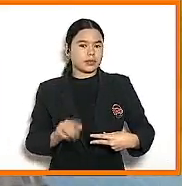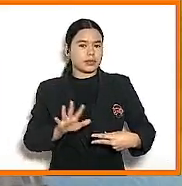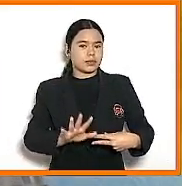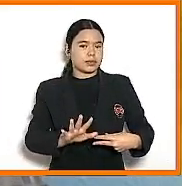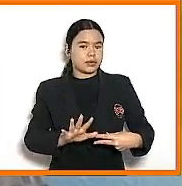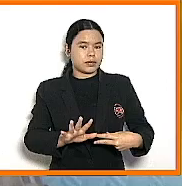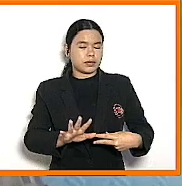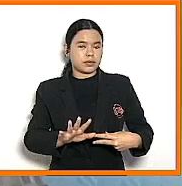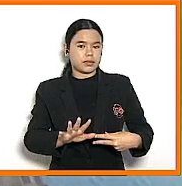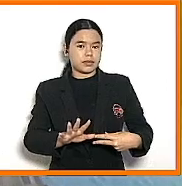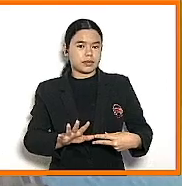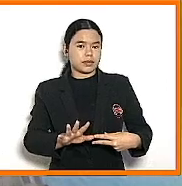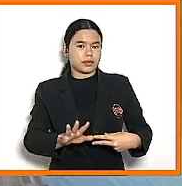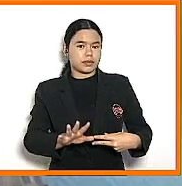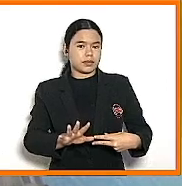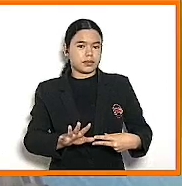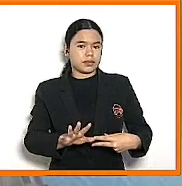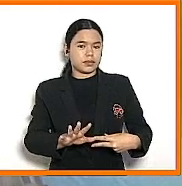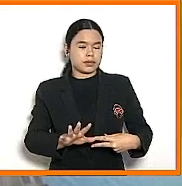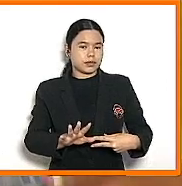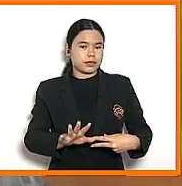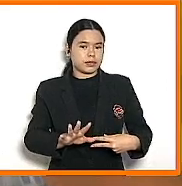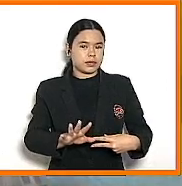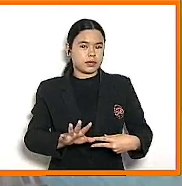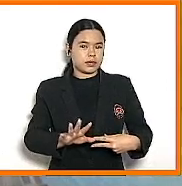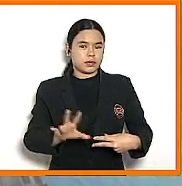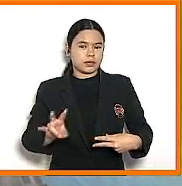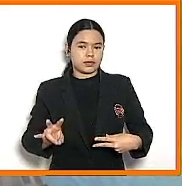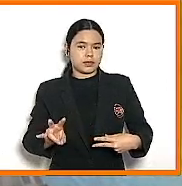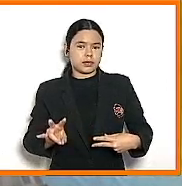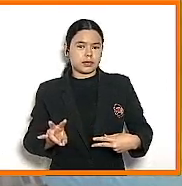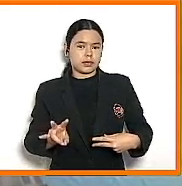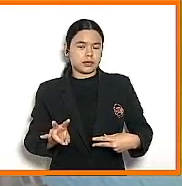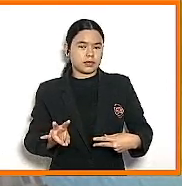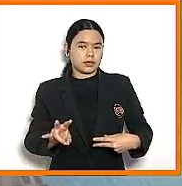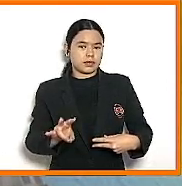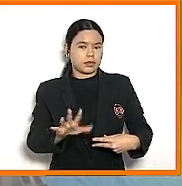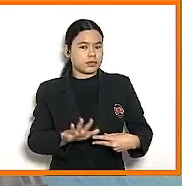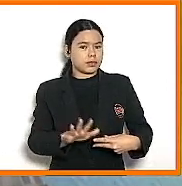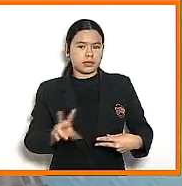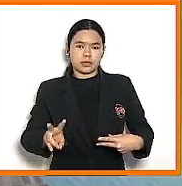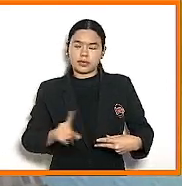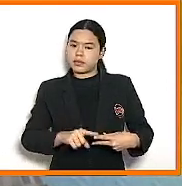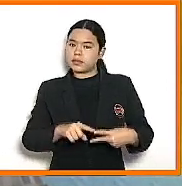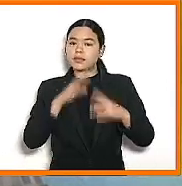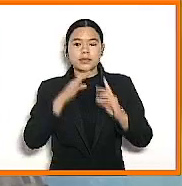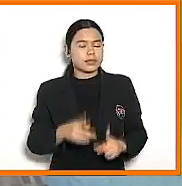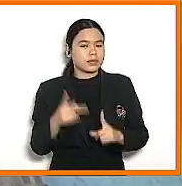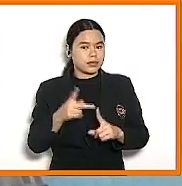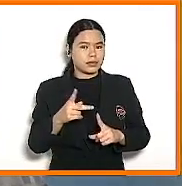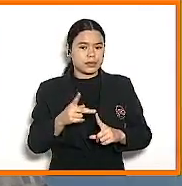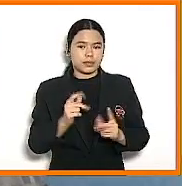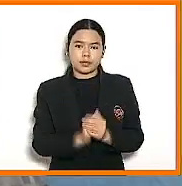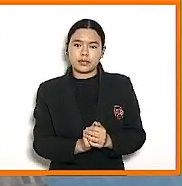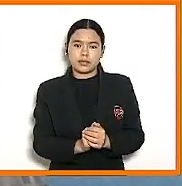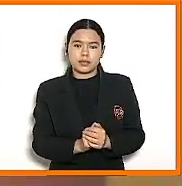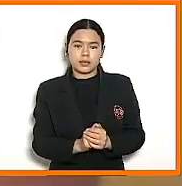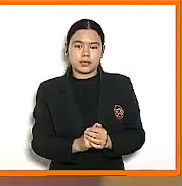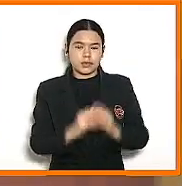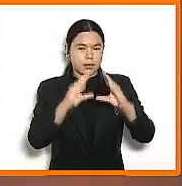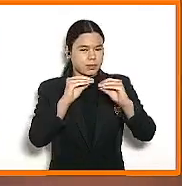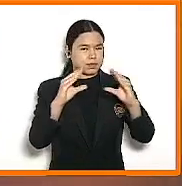5, segundo dígito. 7, primer número ganador es el 57 con su catrachada al